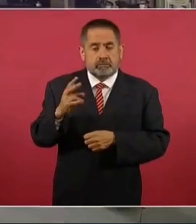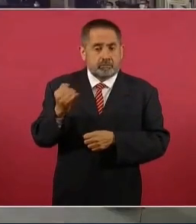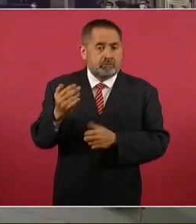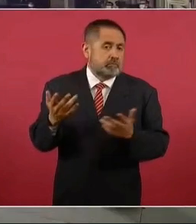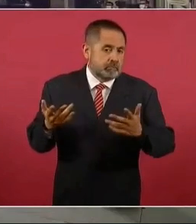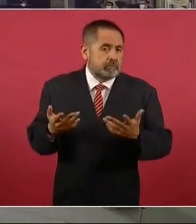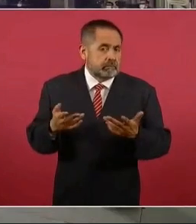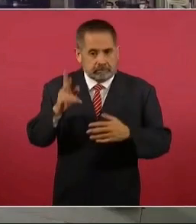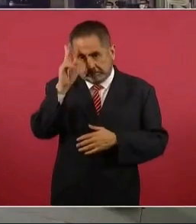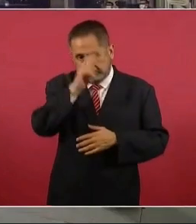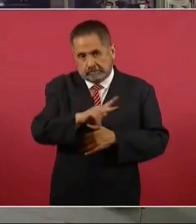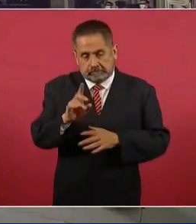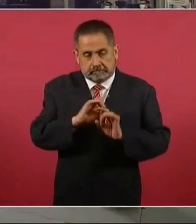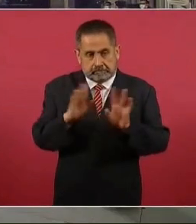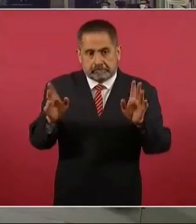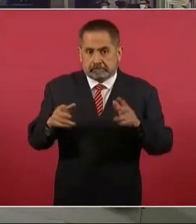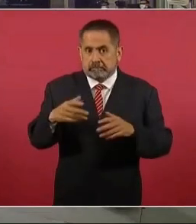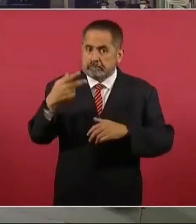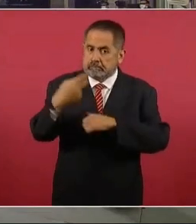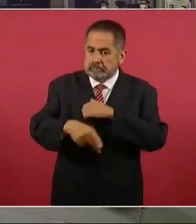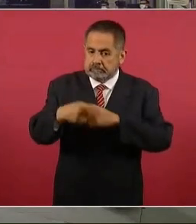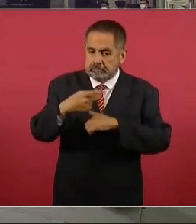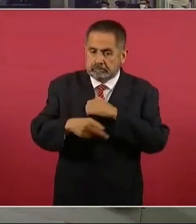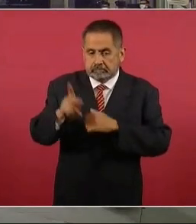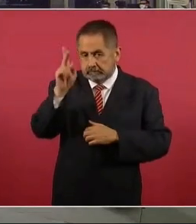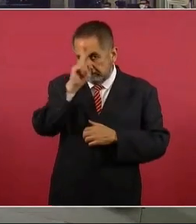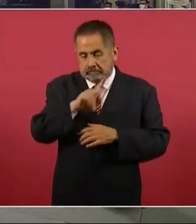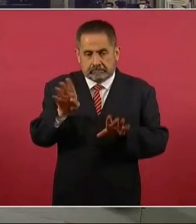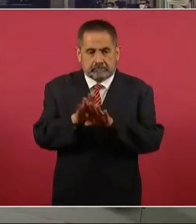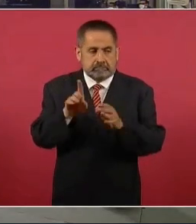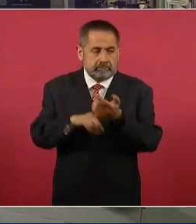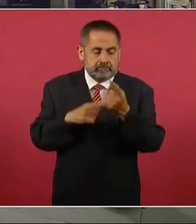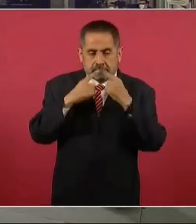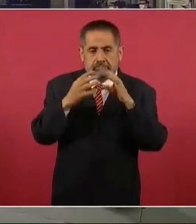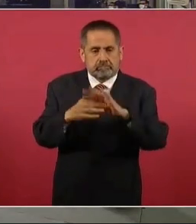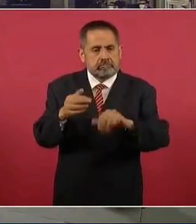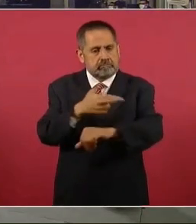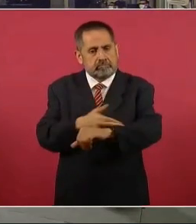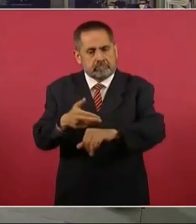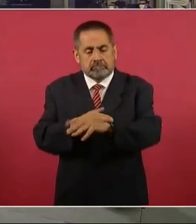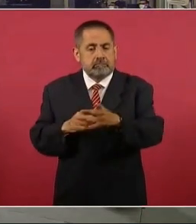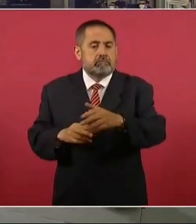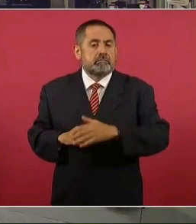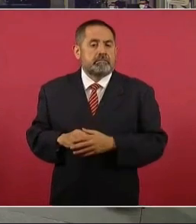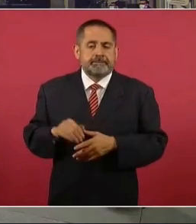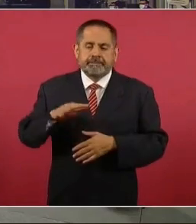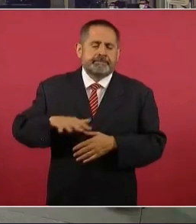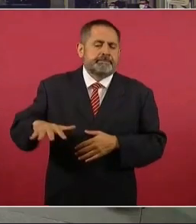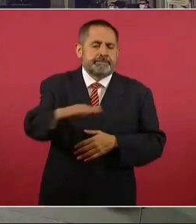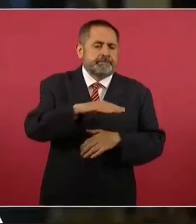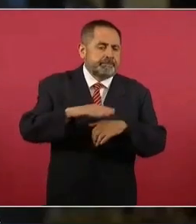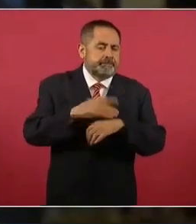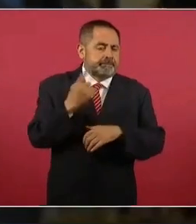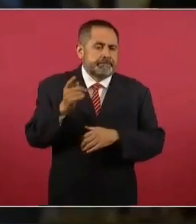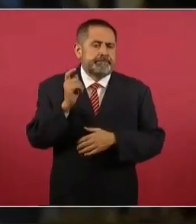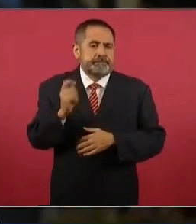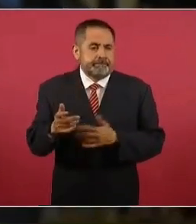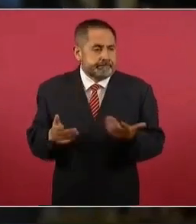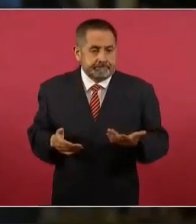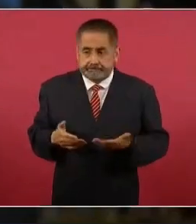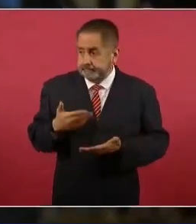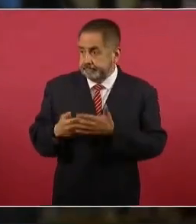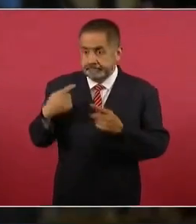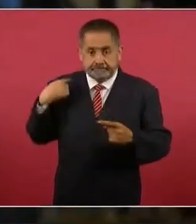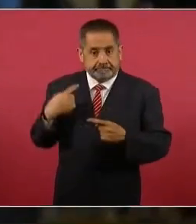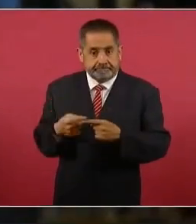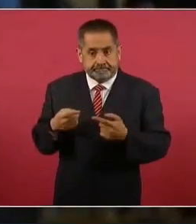el tema está alcanzando dimensiones muy graves, muy delicadas, presidente, ahí en esa zona, porque de entonces a la fecha, a